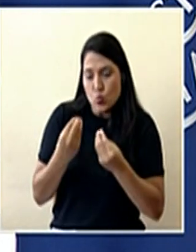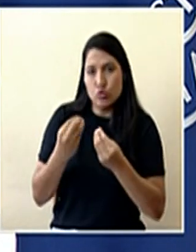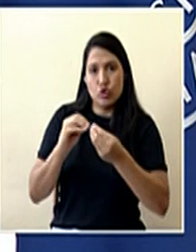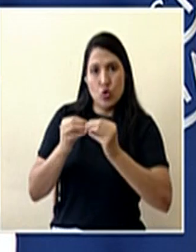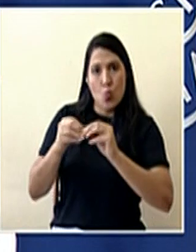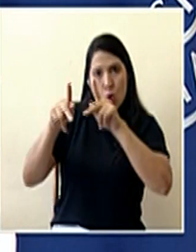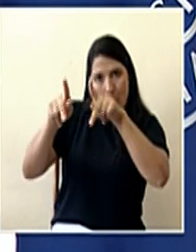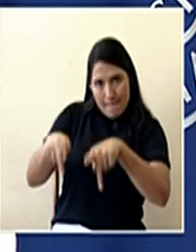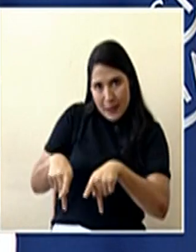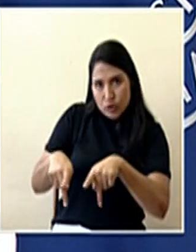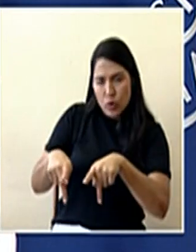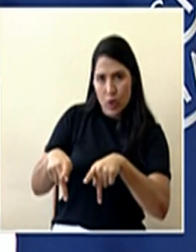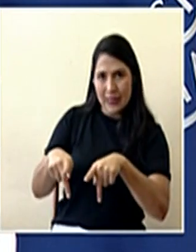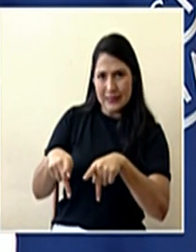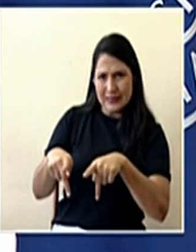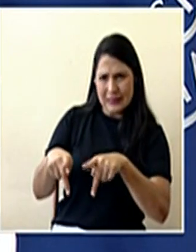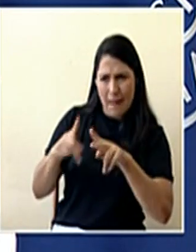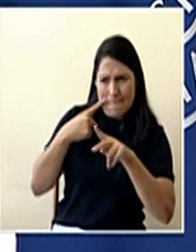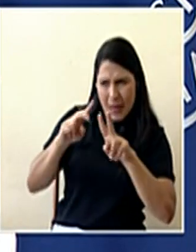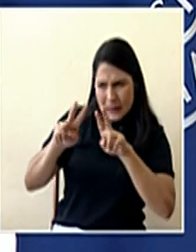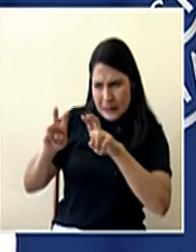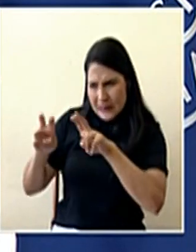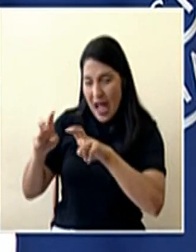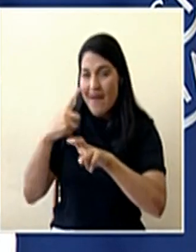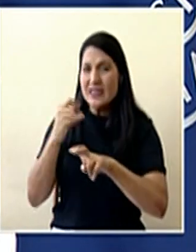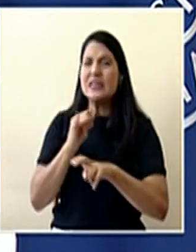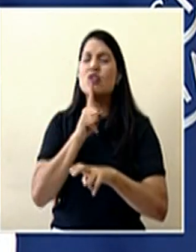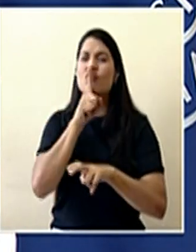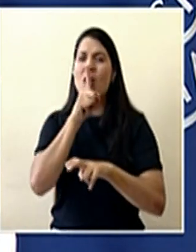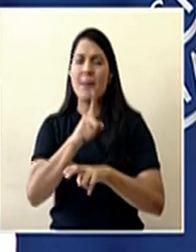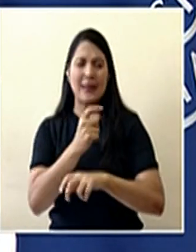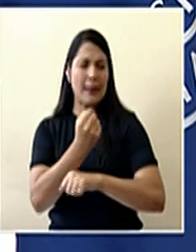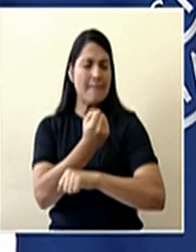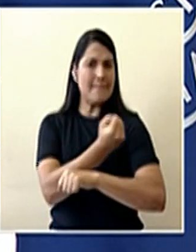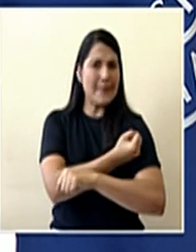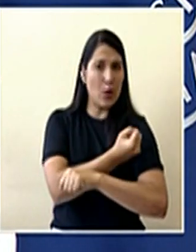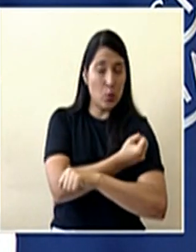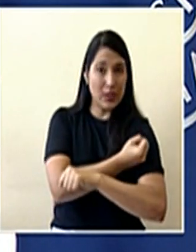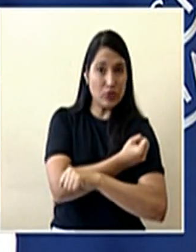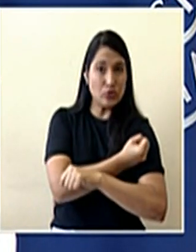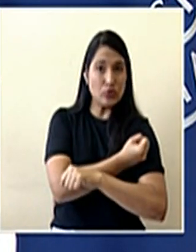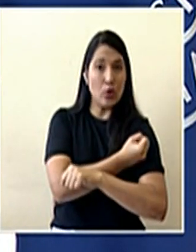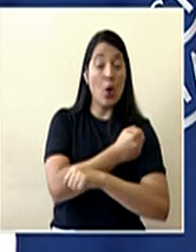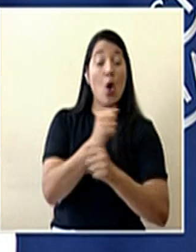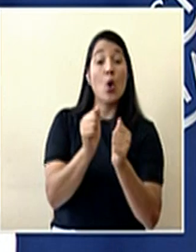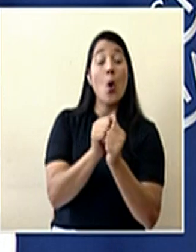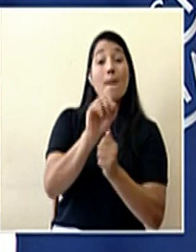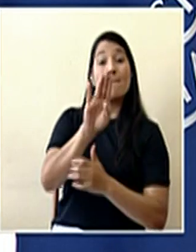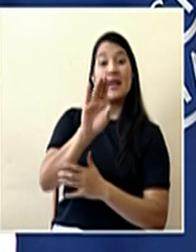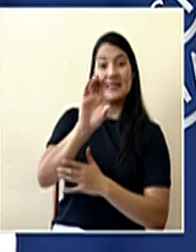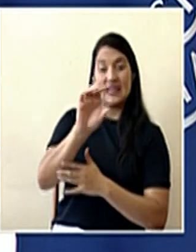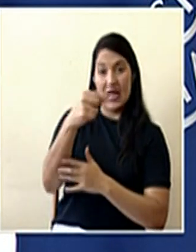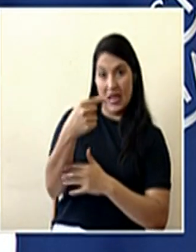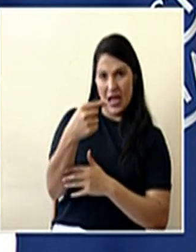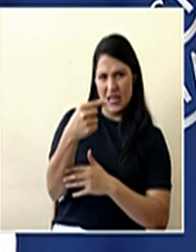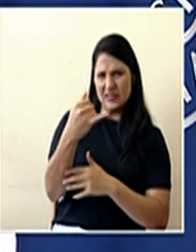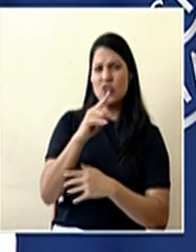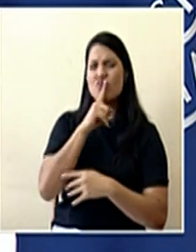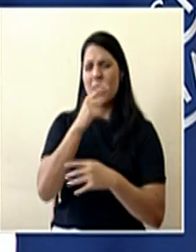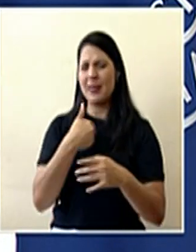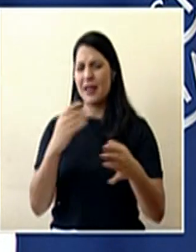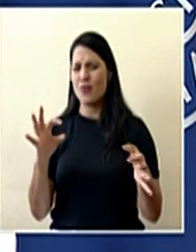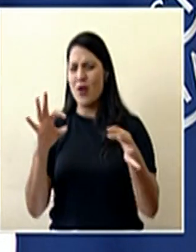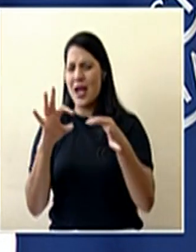una correlación positiva entre vacunación masiva o sistemática con BCG y la